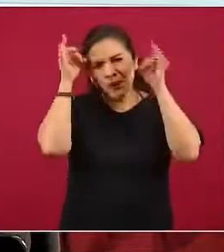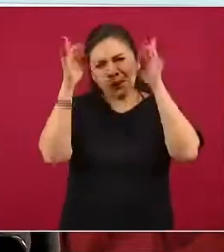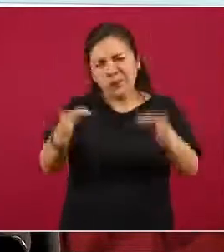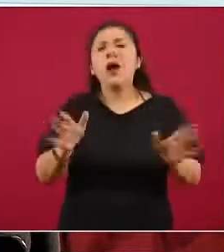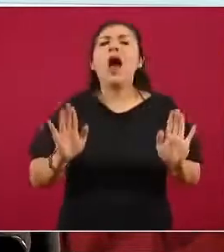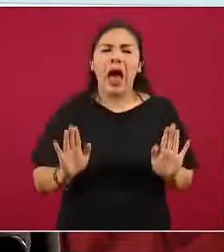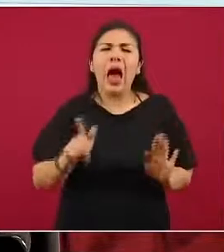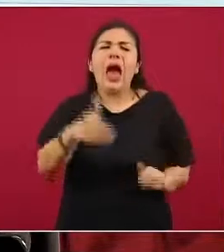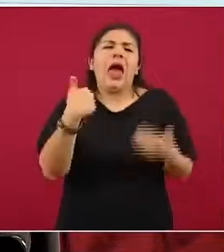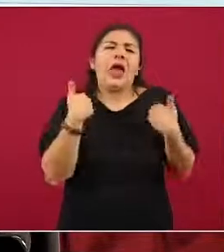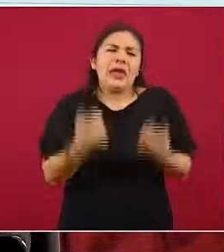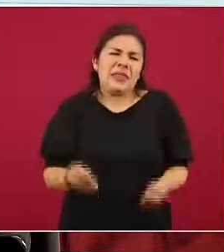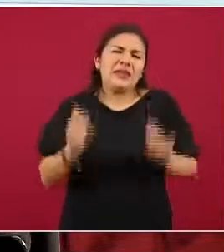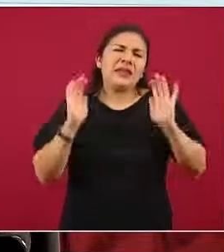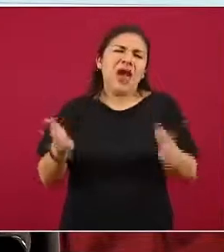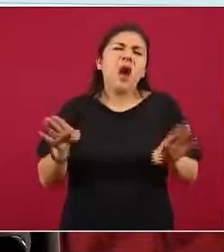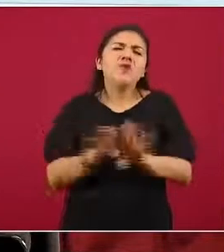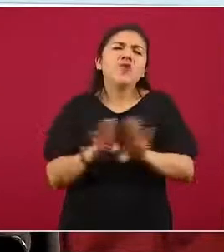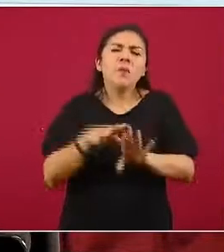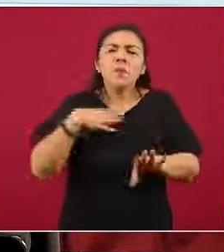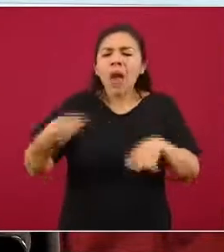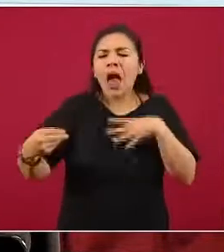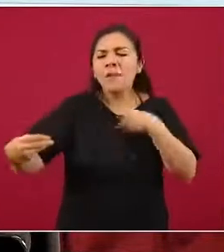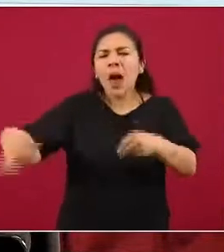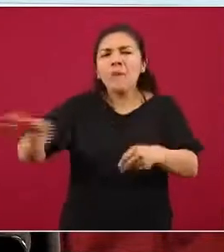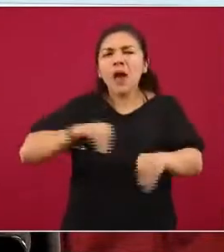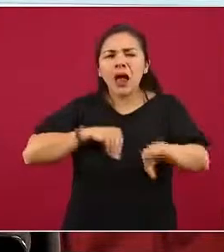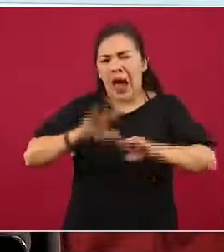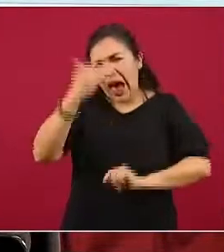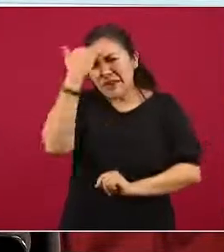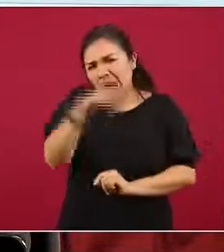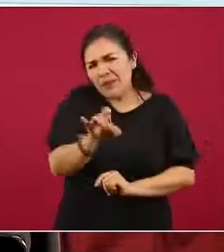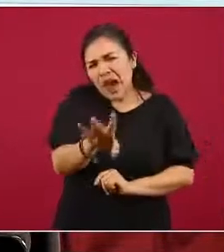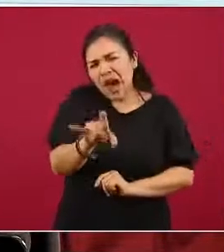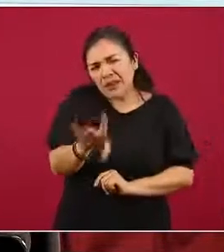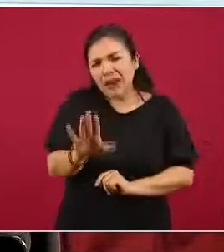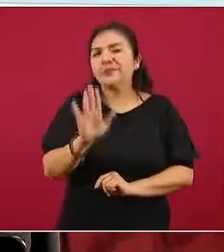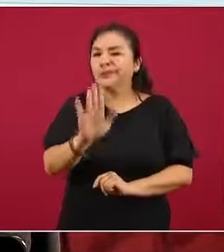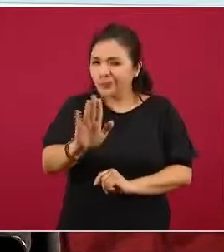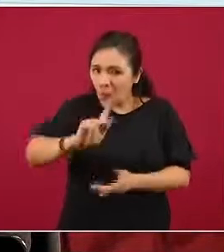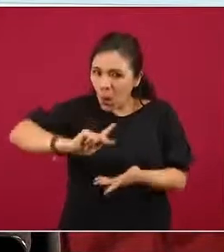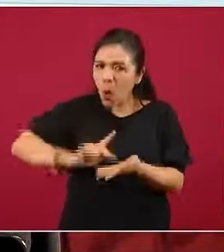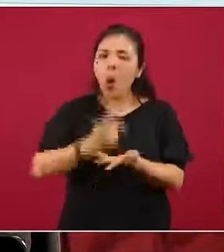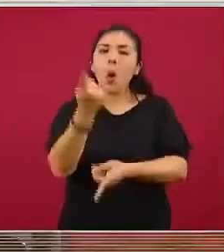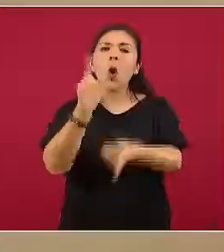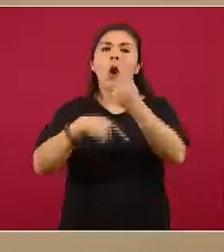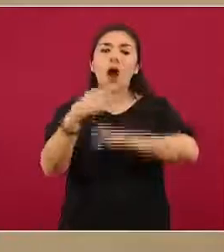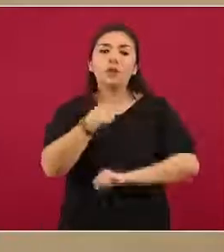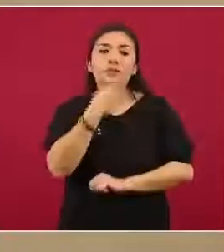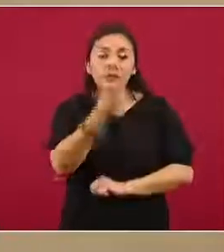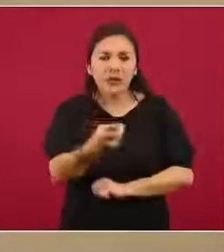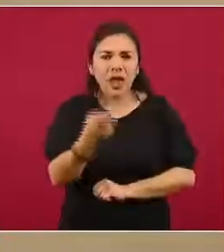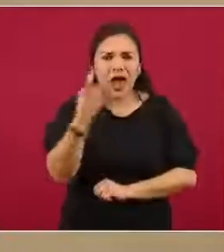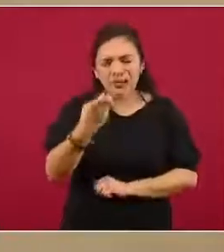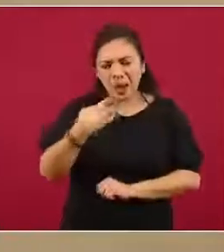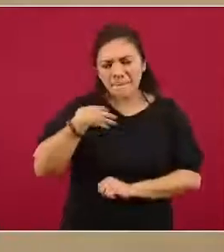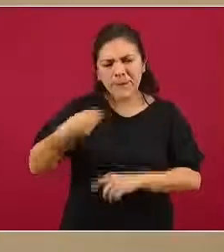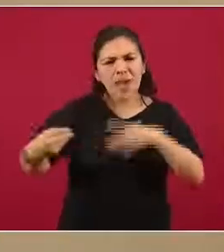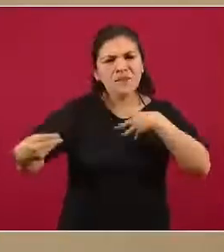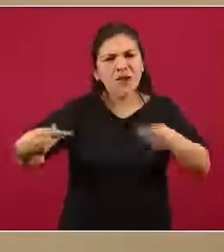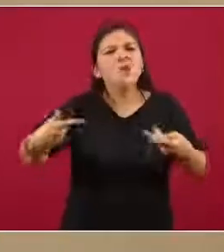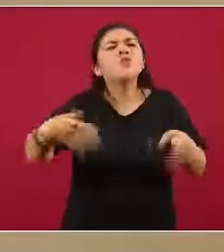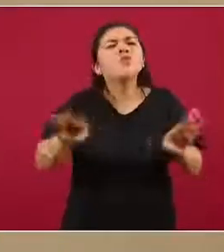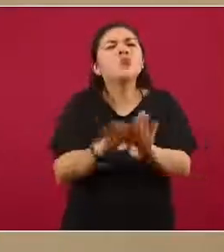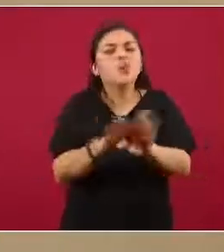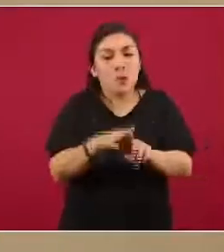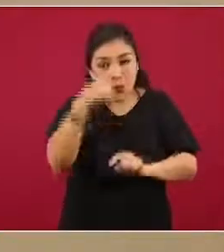muy fácil entender la dinámica de transmisión de la epidemia. Vamos a volver a repetir cómo es esta transmisión para que podamos